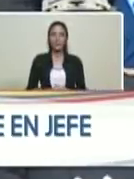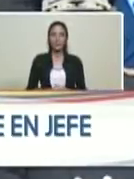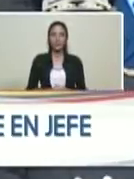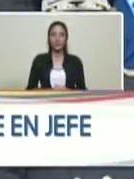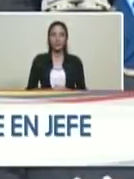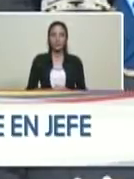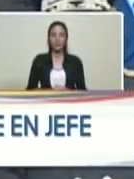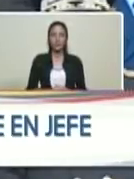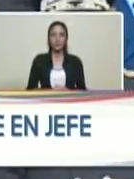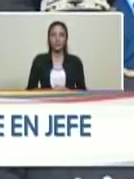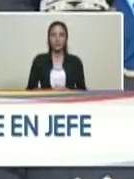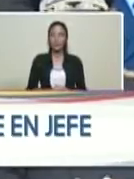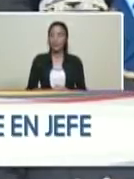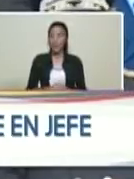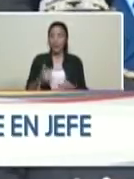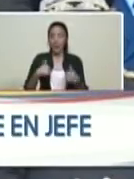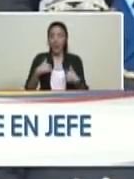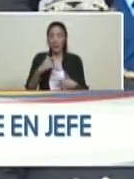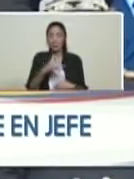me ha tocado fondo'